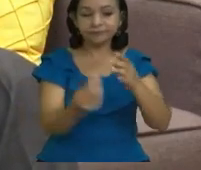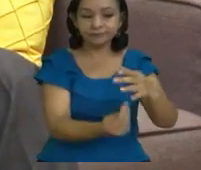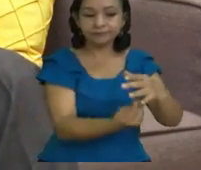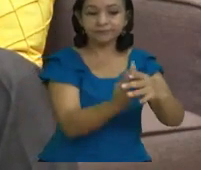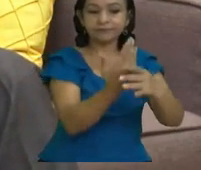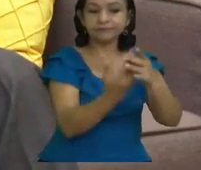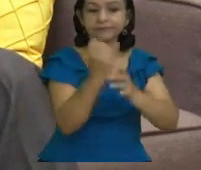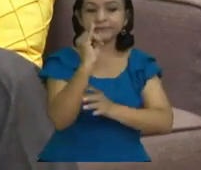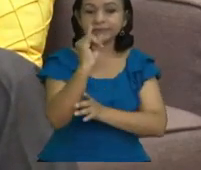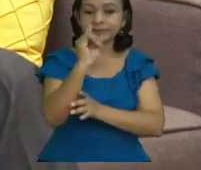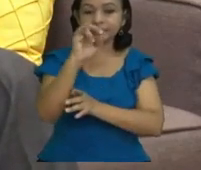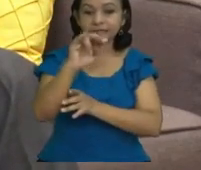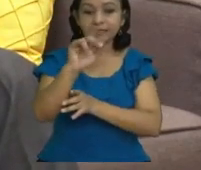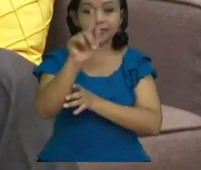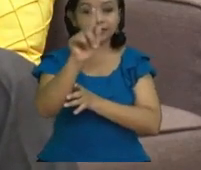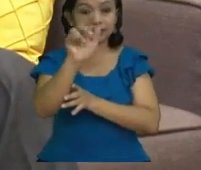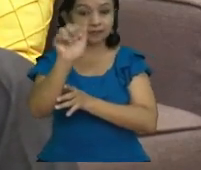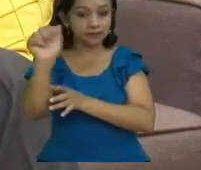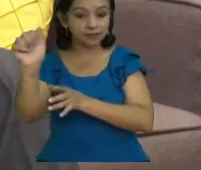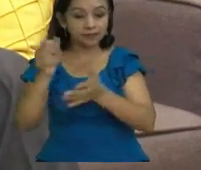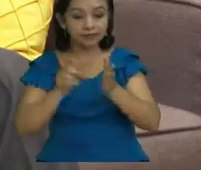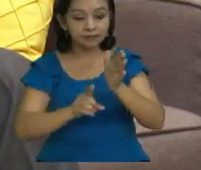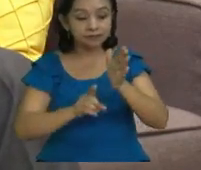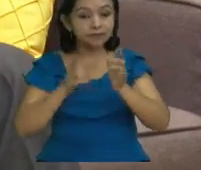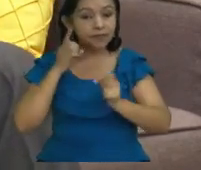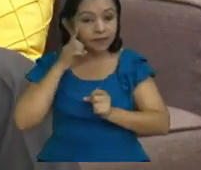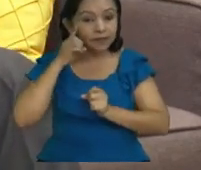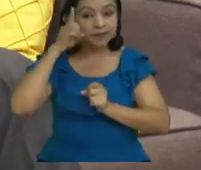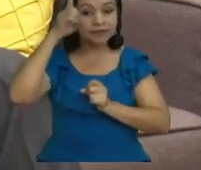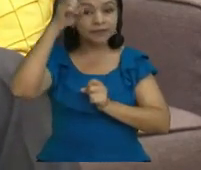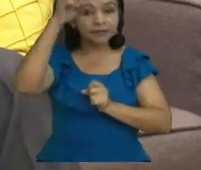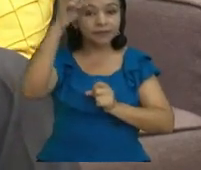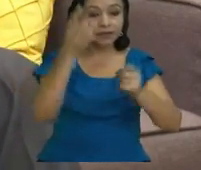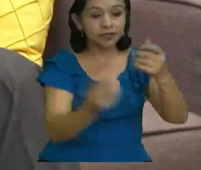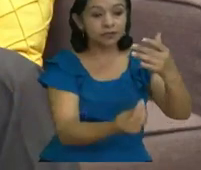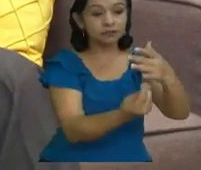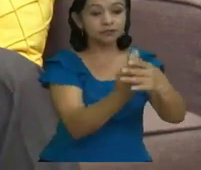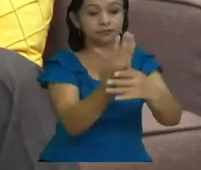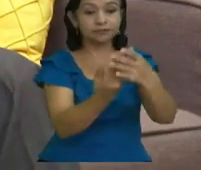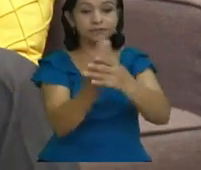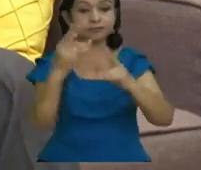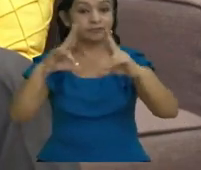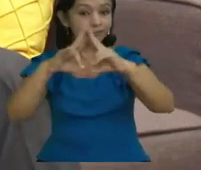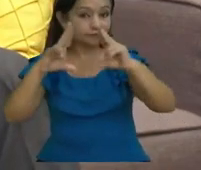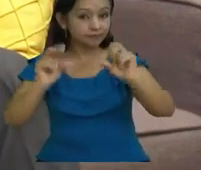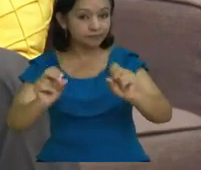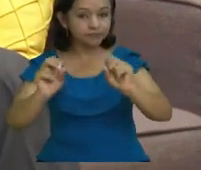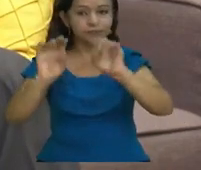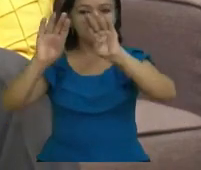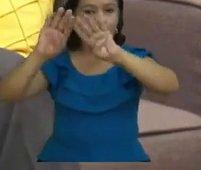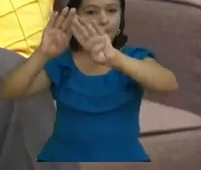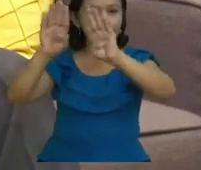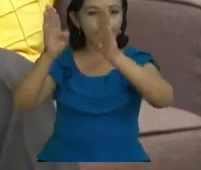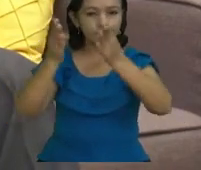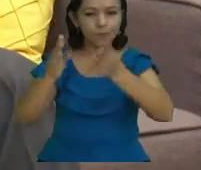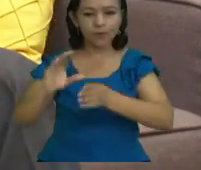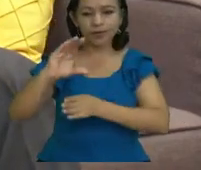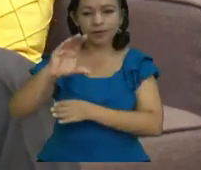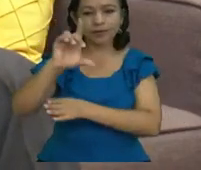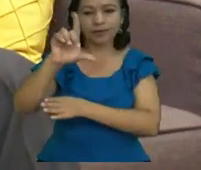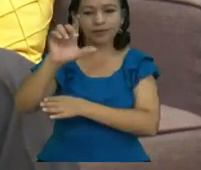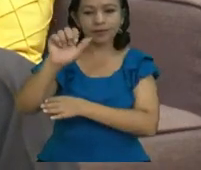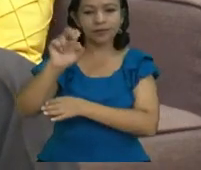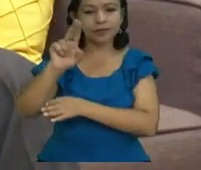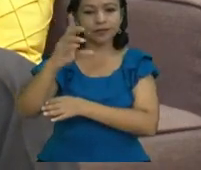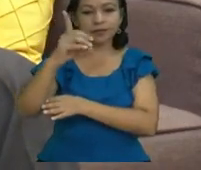Agropecuaria, INTA, para desarrollar la producción nacional. Pues con nosotros se encuentra la compañera Claudia Cárdenas, codirectora de